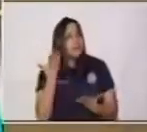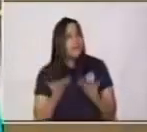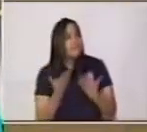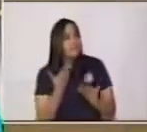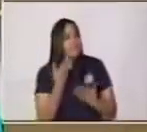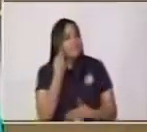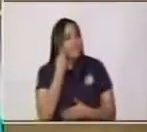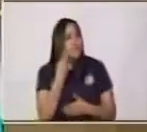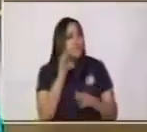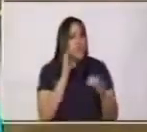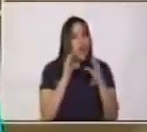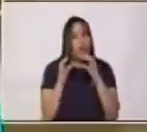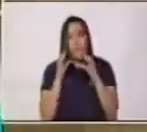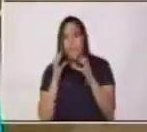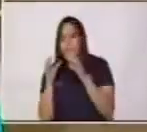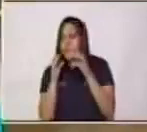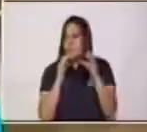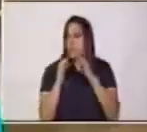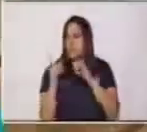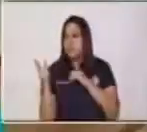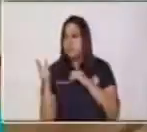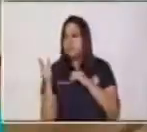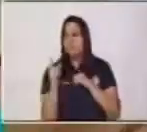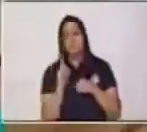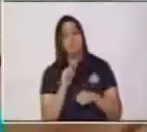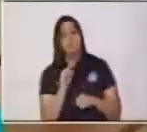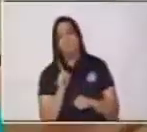alguna conversación en este texto?